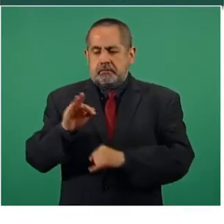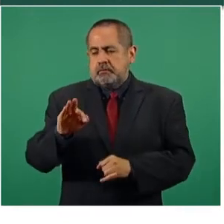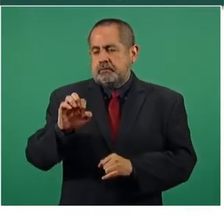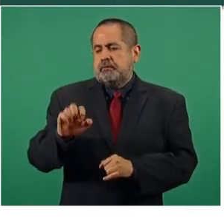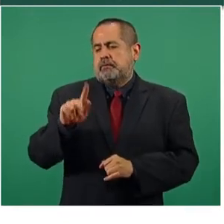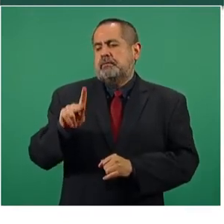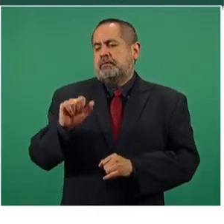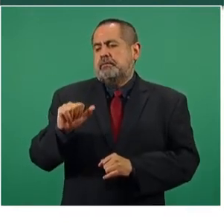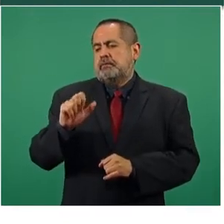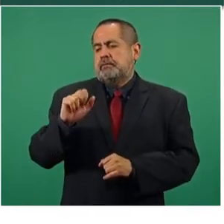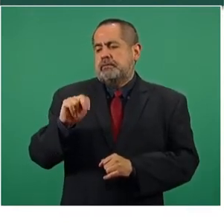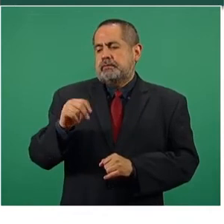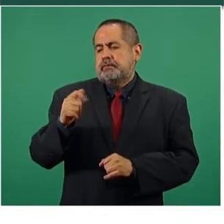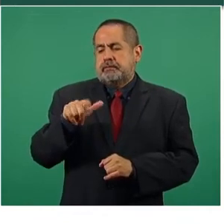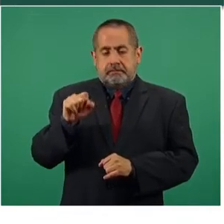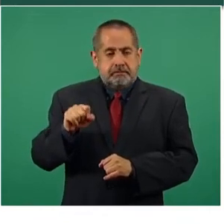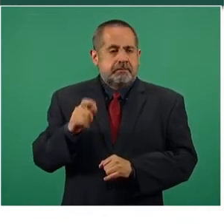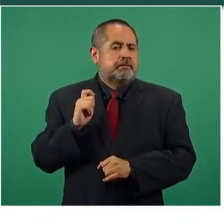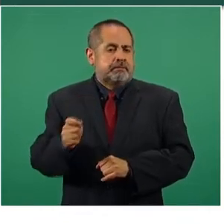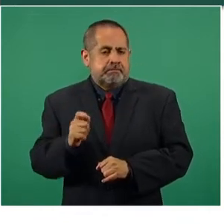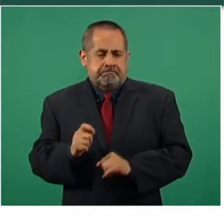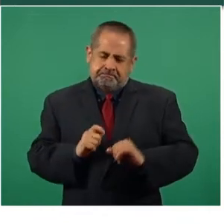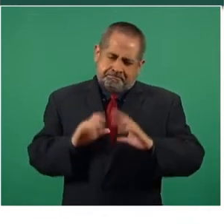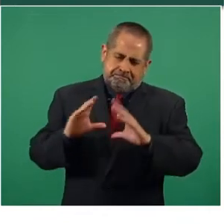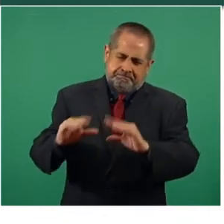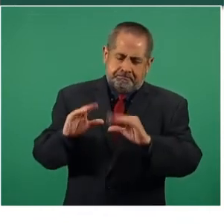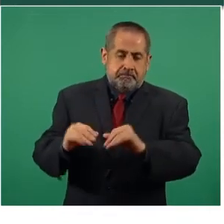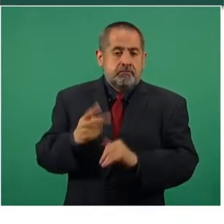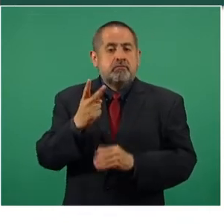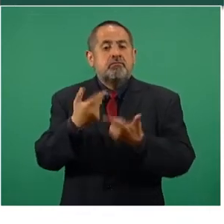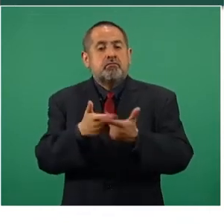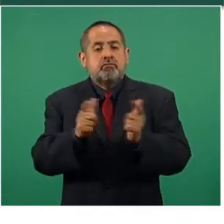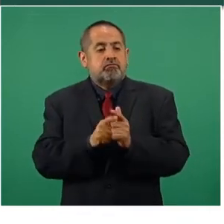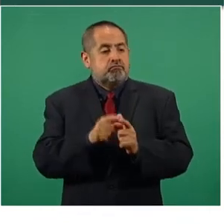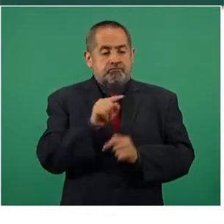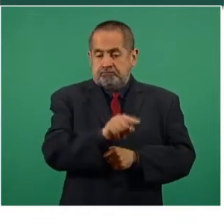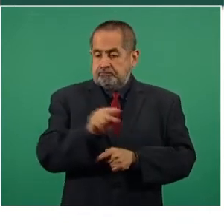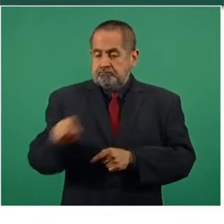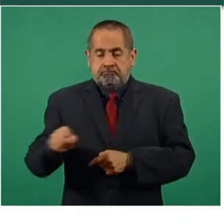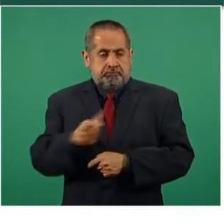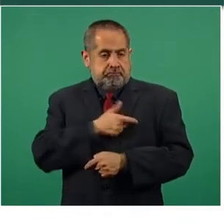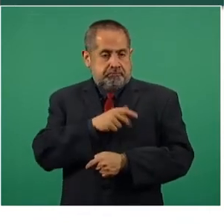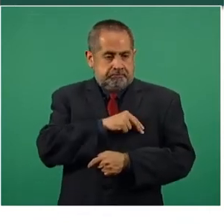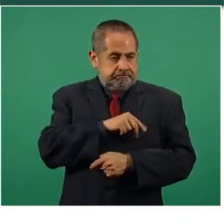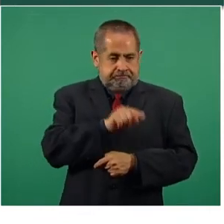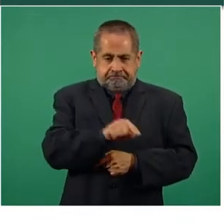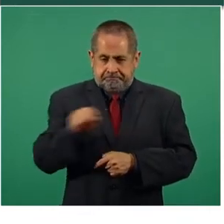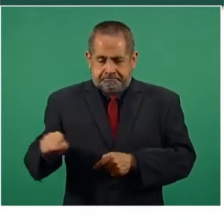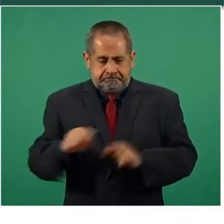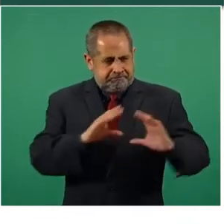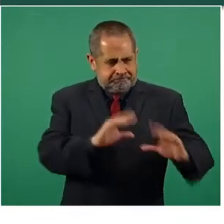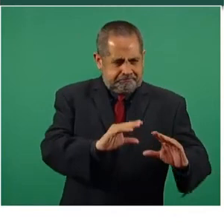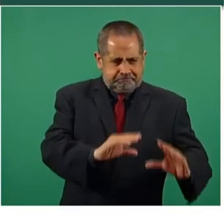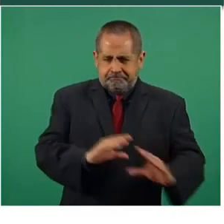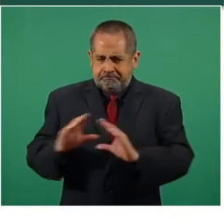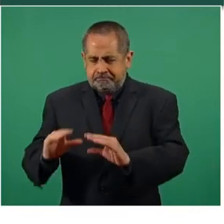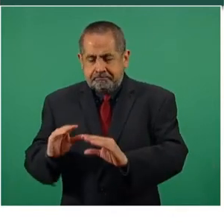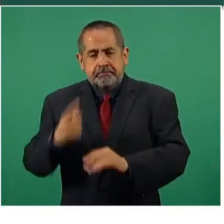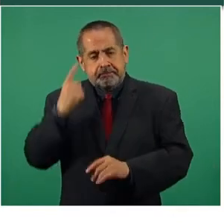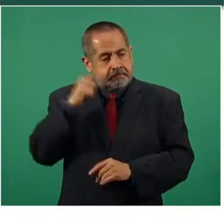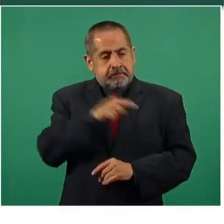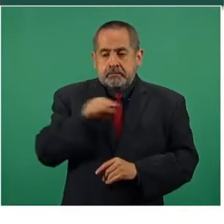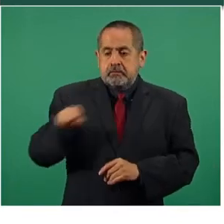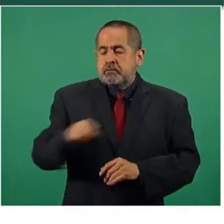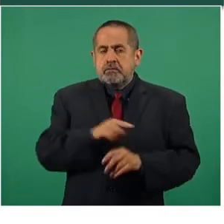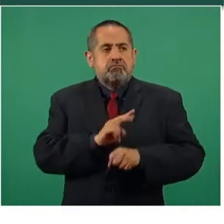Ángeles, es capacitar a dos batallones de la Guardia Nacional para la seguridad tanto interior como